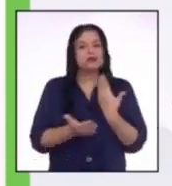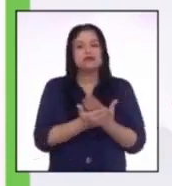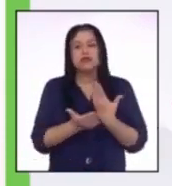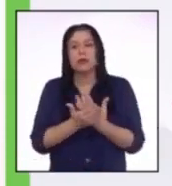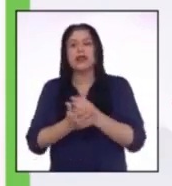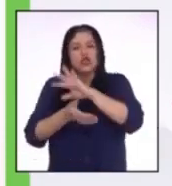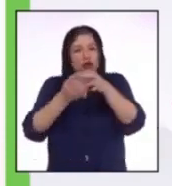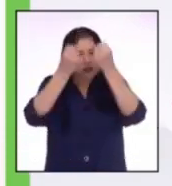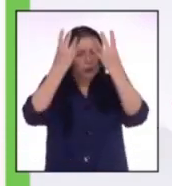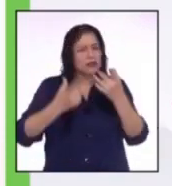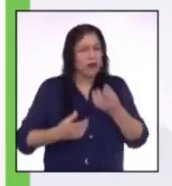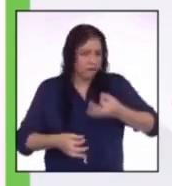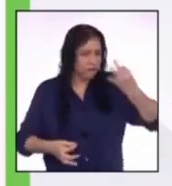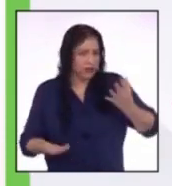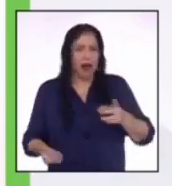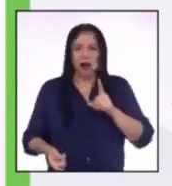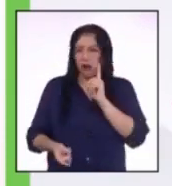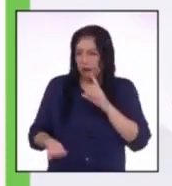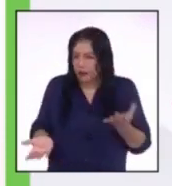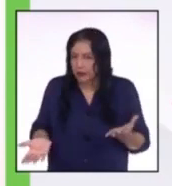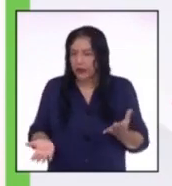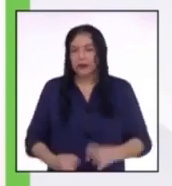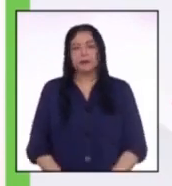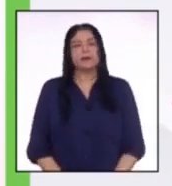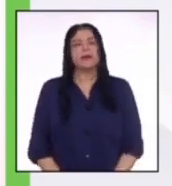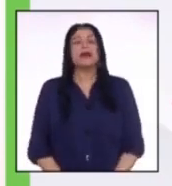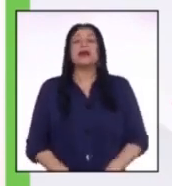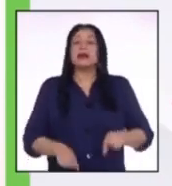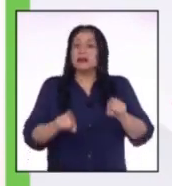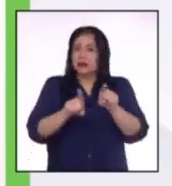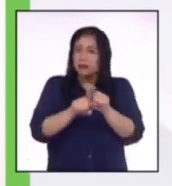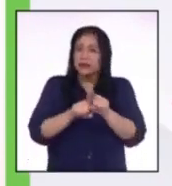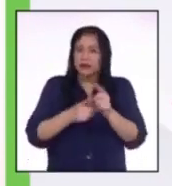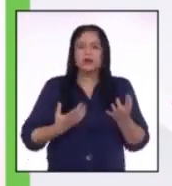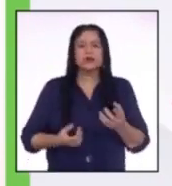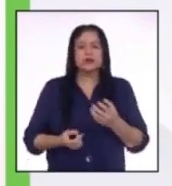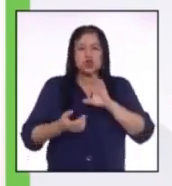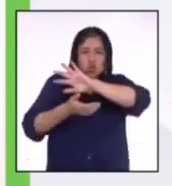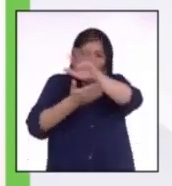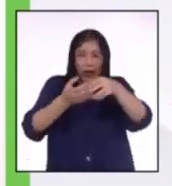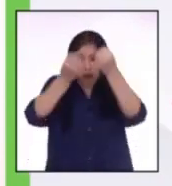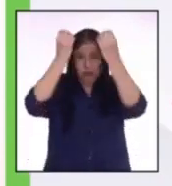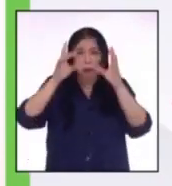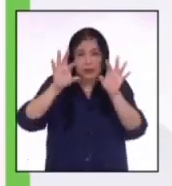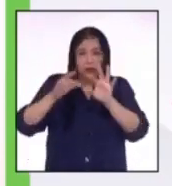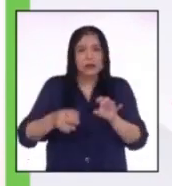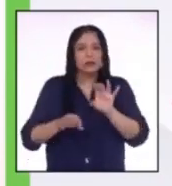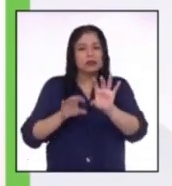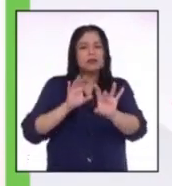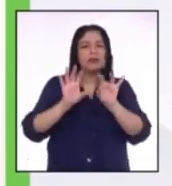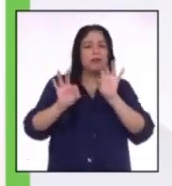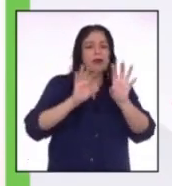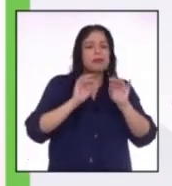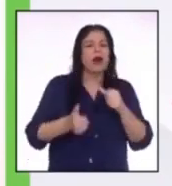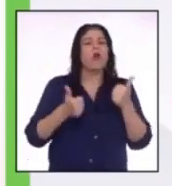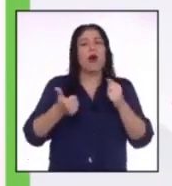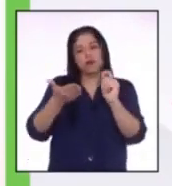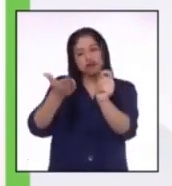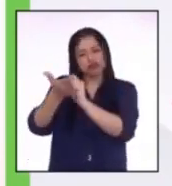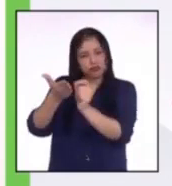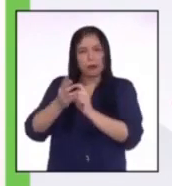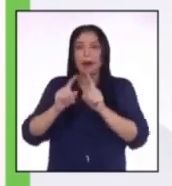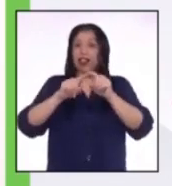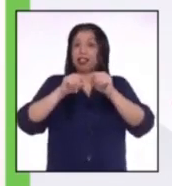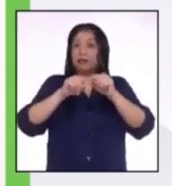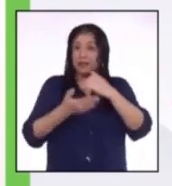que sean confiables de igual modo hay que seleccionar la información que irá en el texto dependiendo de